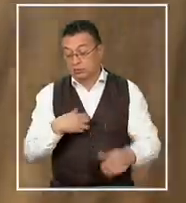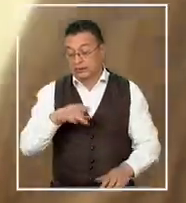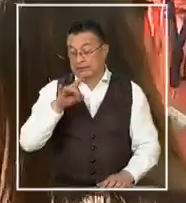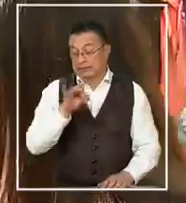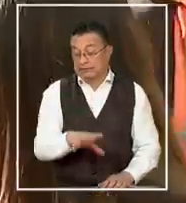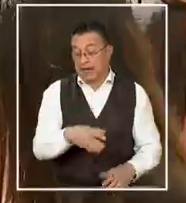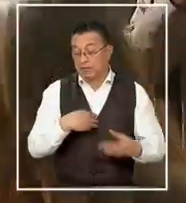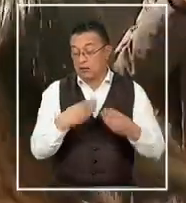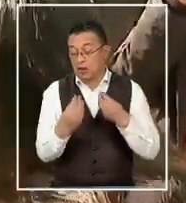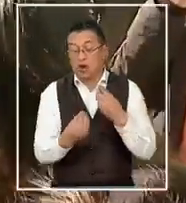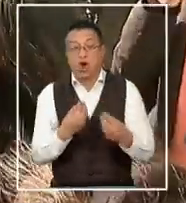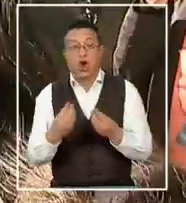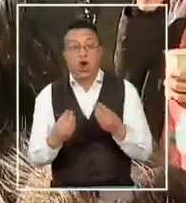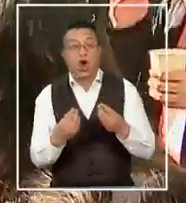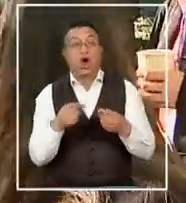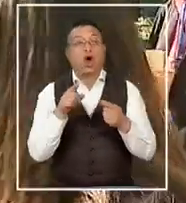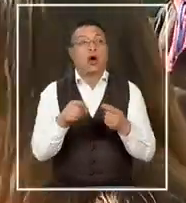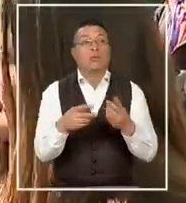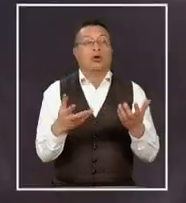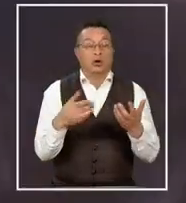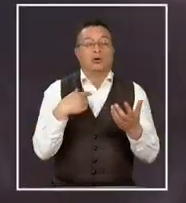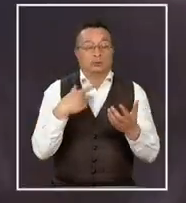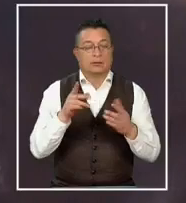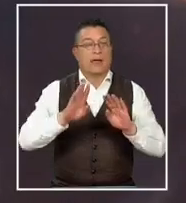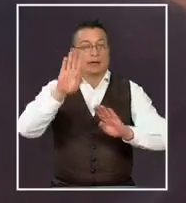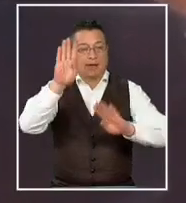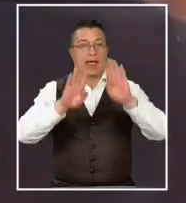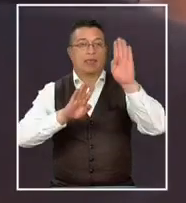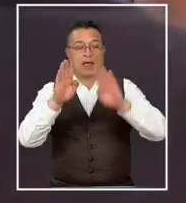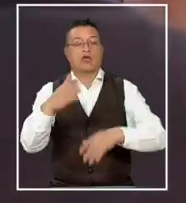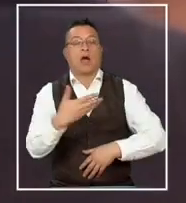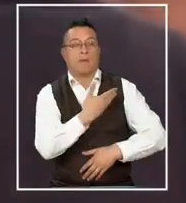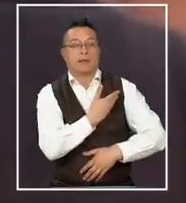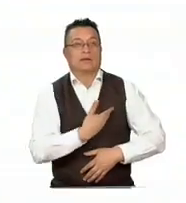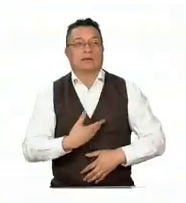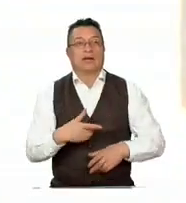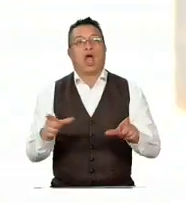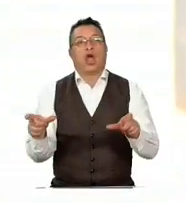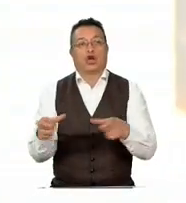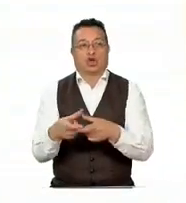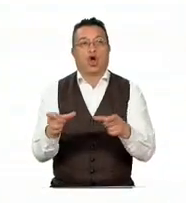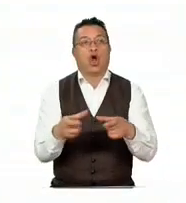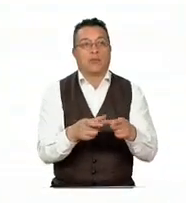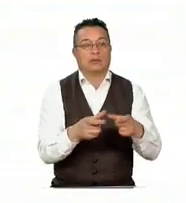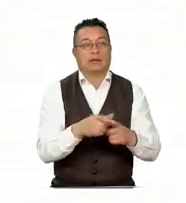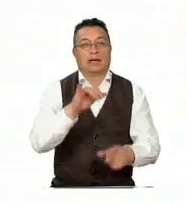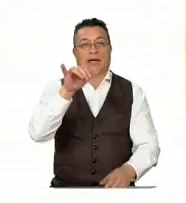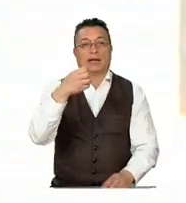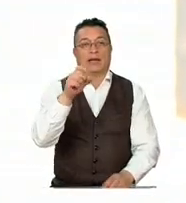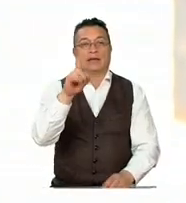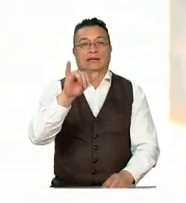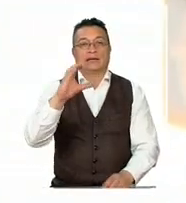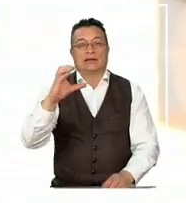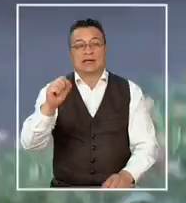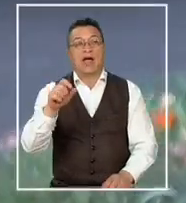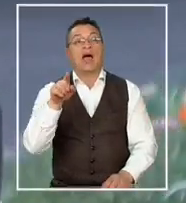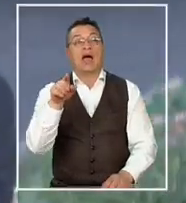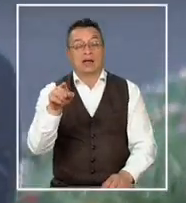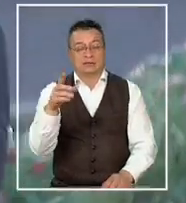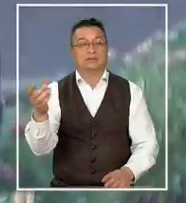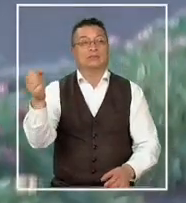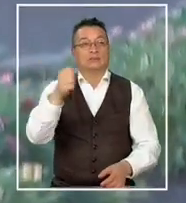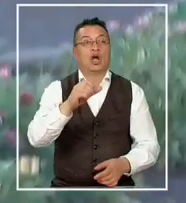difícil conseguirlo, el oficialismo igual presentará candidatos a la presidencia de las comisiones, Jessica Bengoa a sistema político,